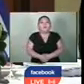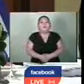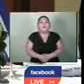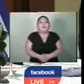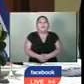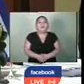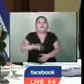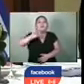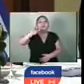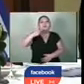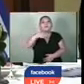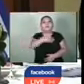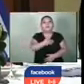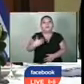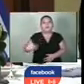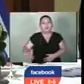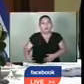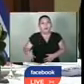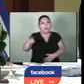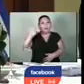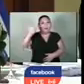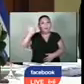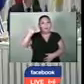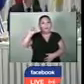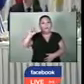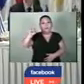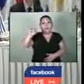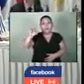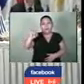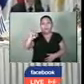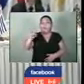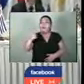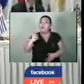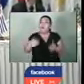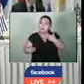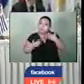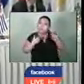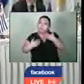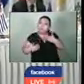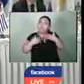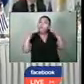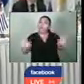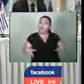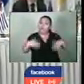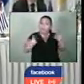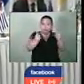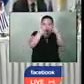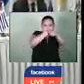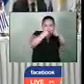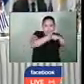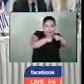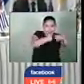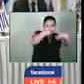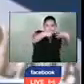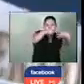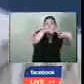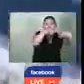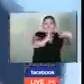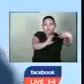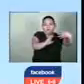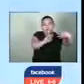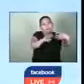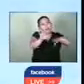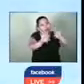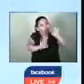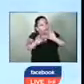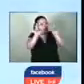El vicepresidente de la República, Félix Ulloa, amplió los detalles sobre la propuesta de reformas a la Constitución, entre